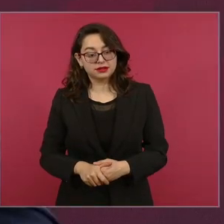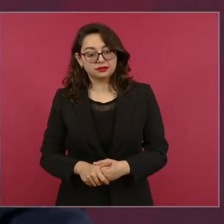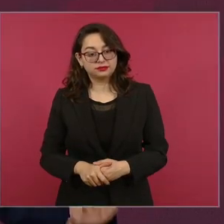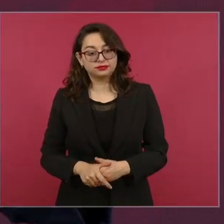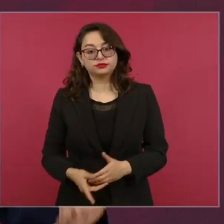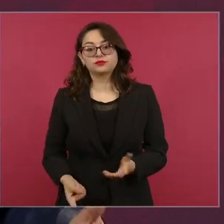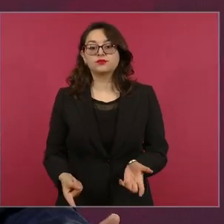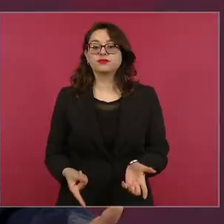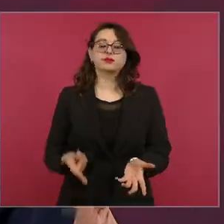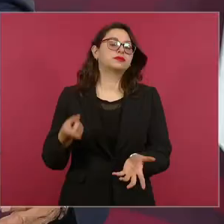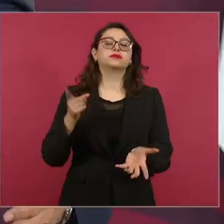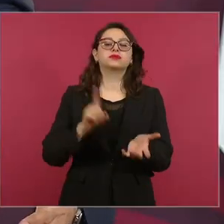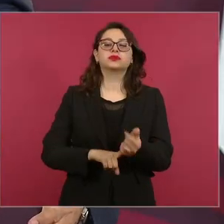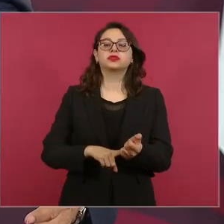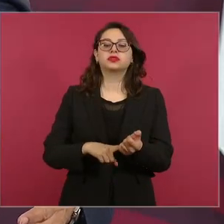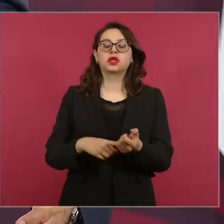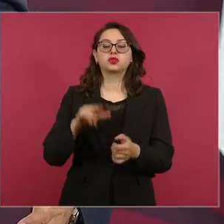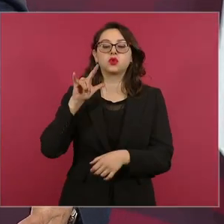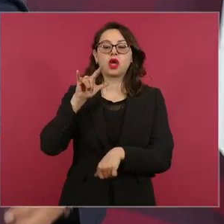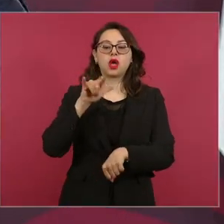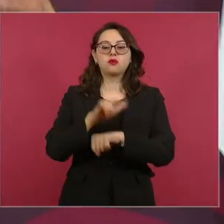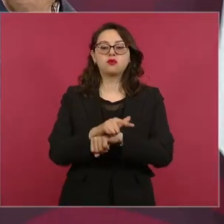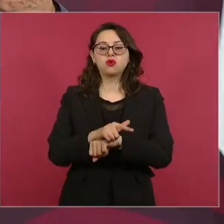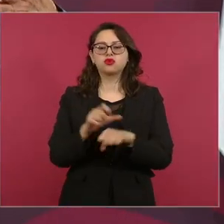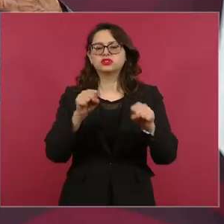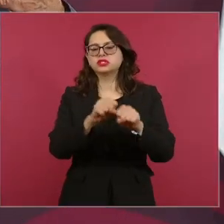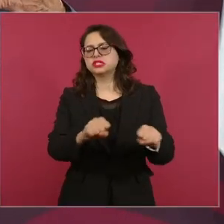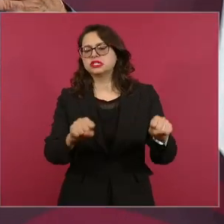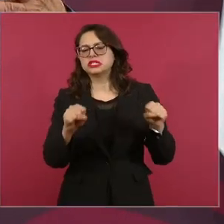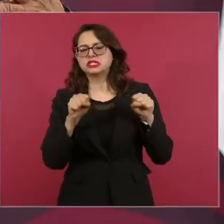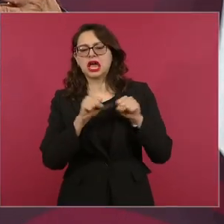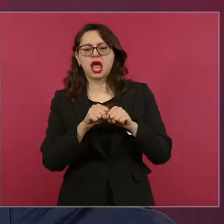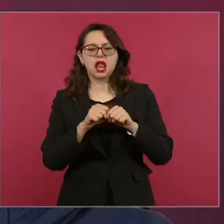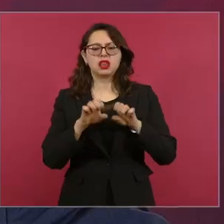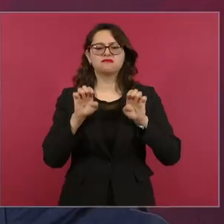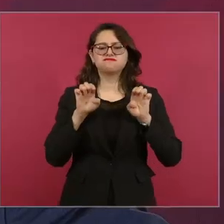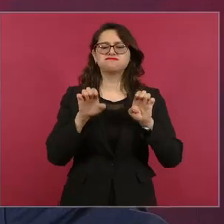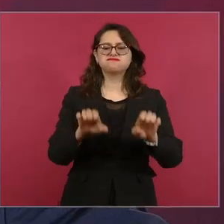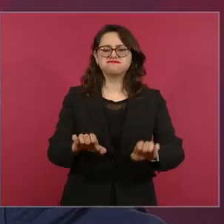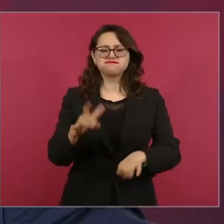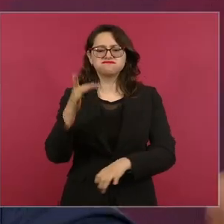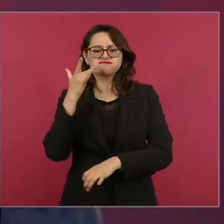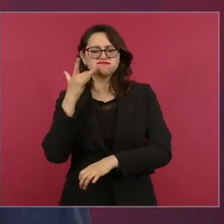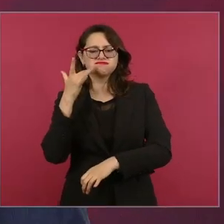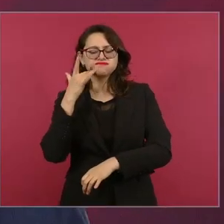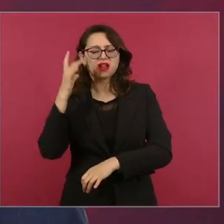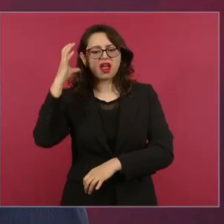tenía salas de juntas y recámara